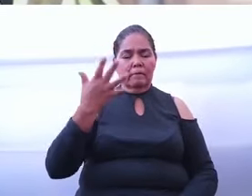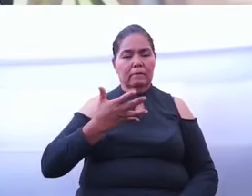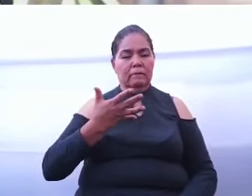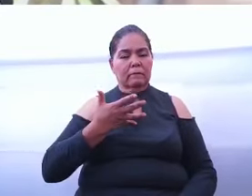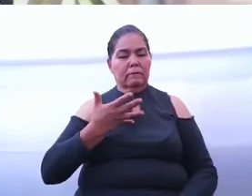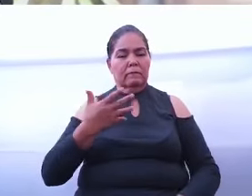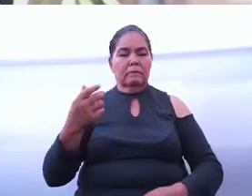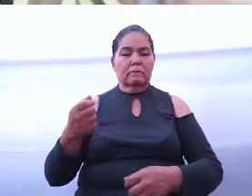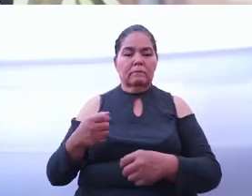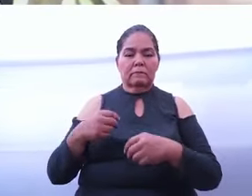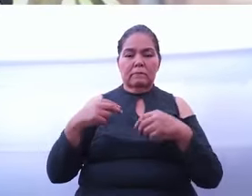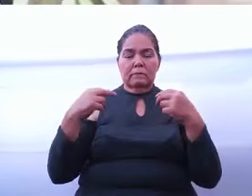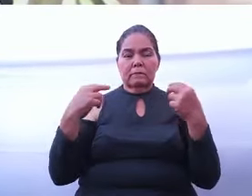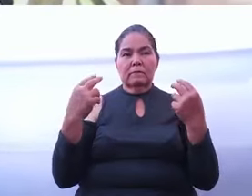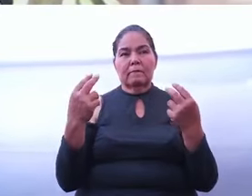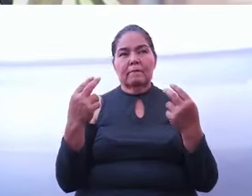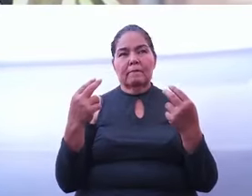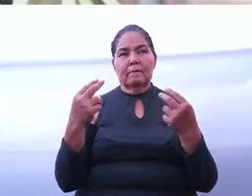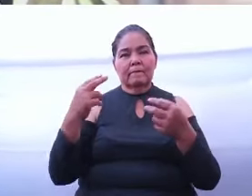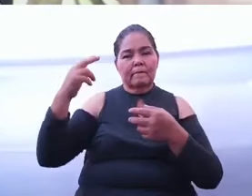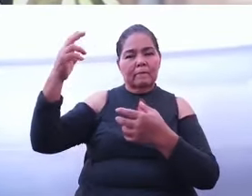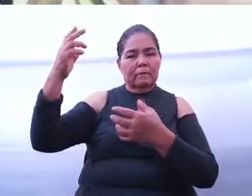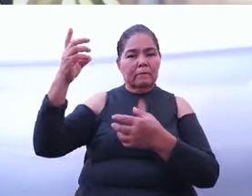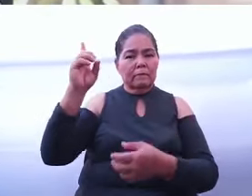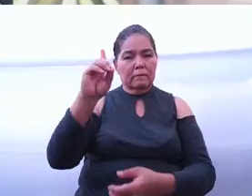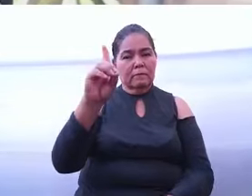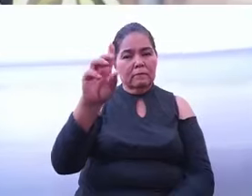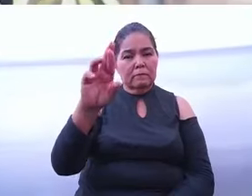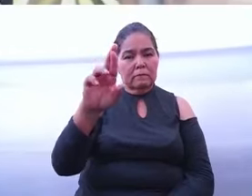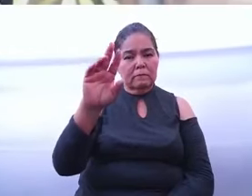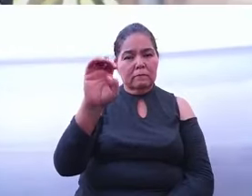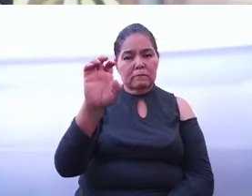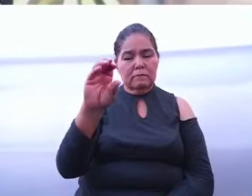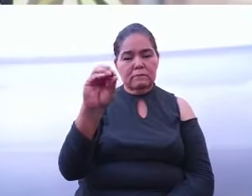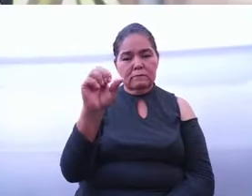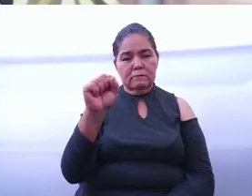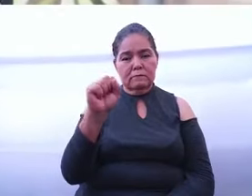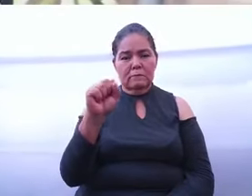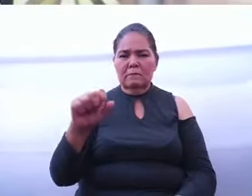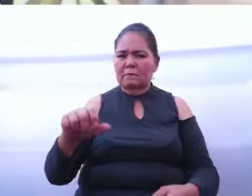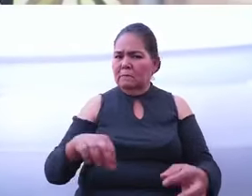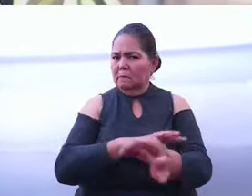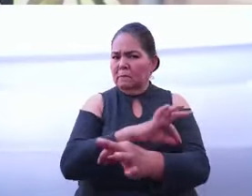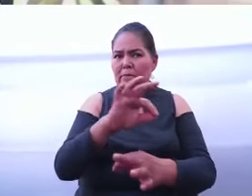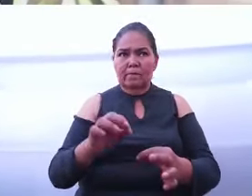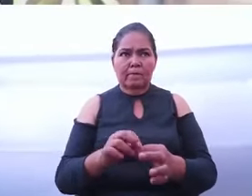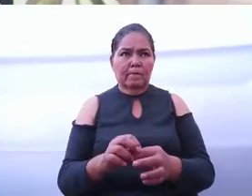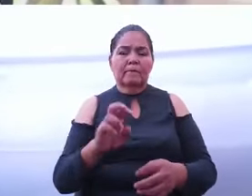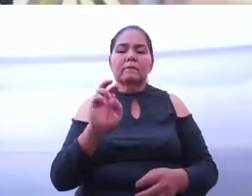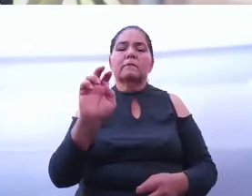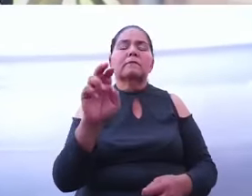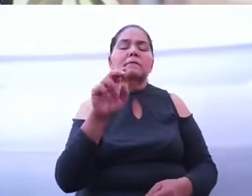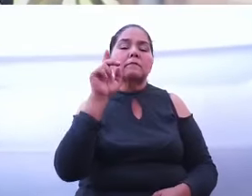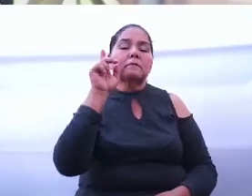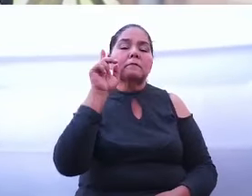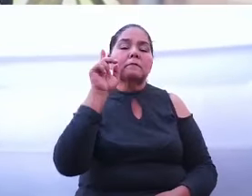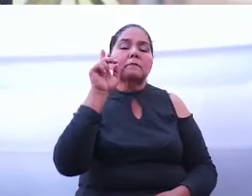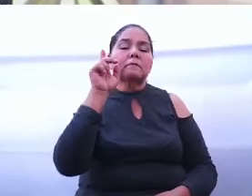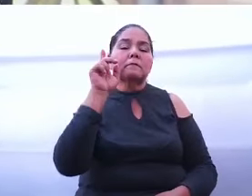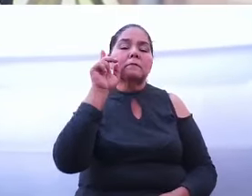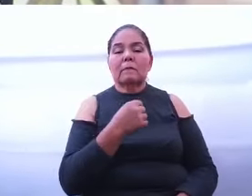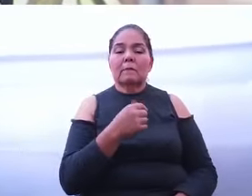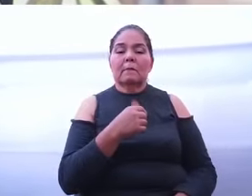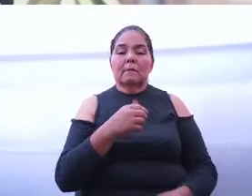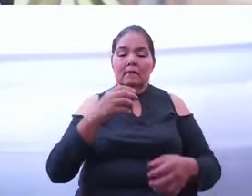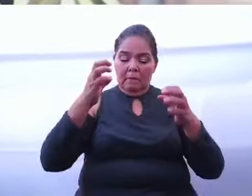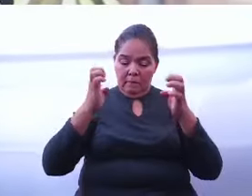todos, porque cada guanajuatense vale lo mismo para nosotros. Y ellas son el motivo por el que hoy